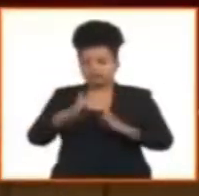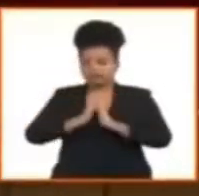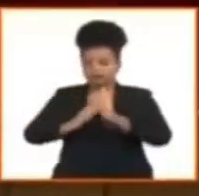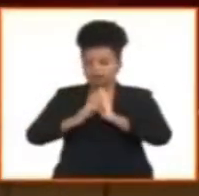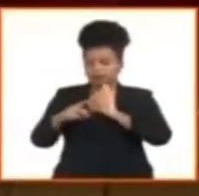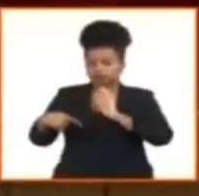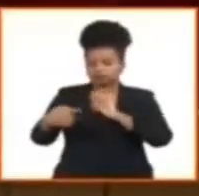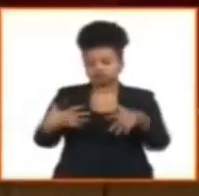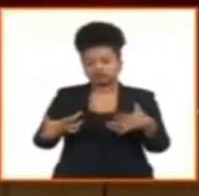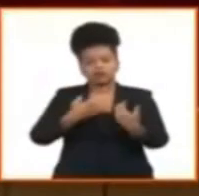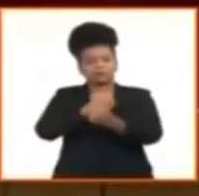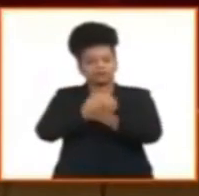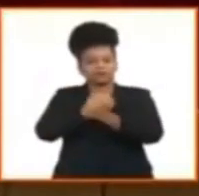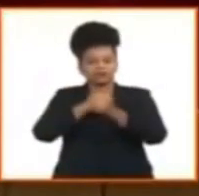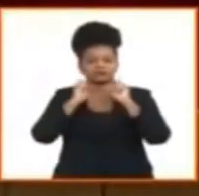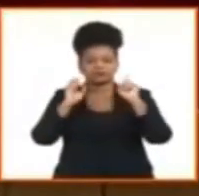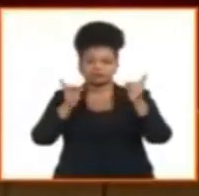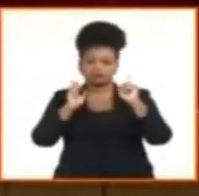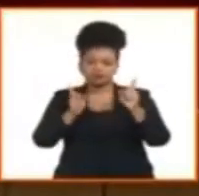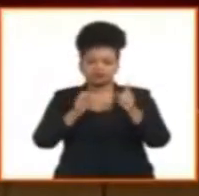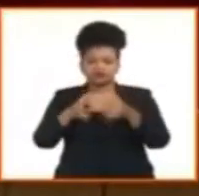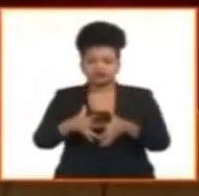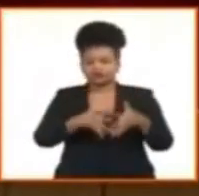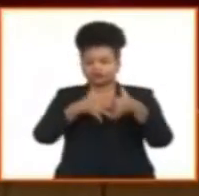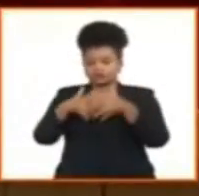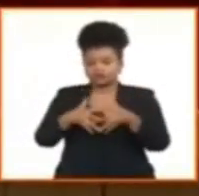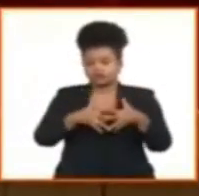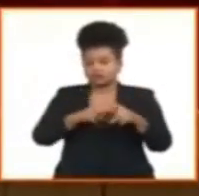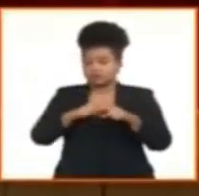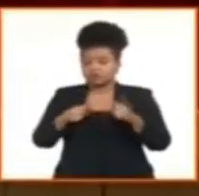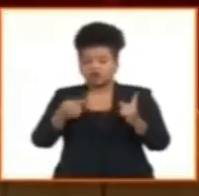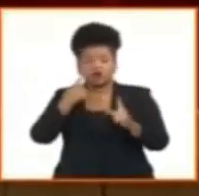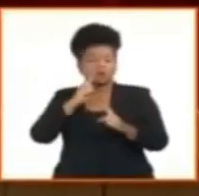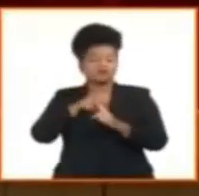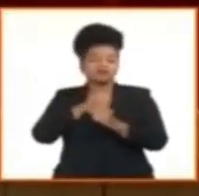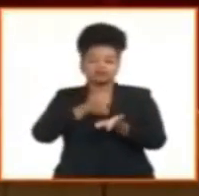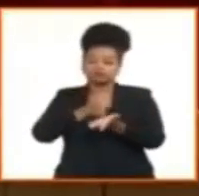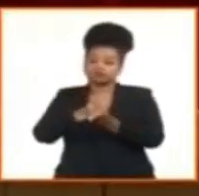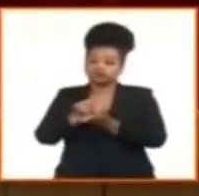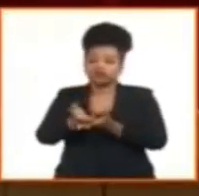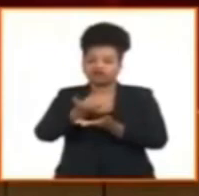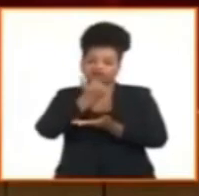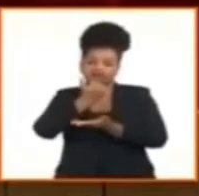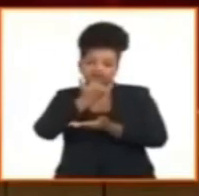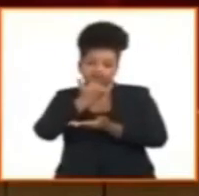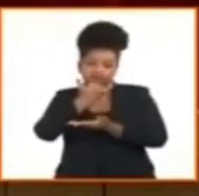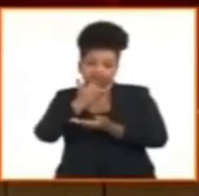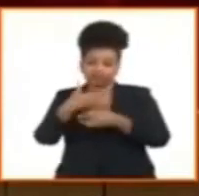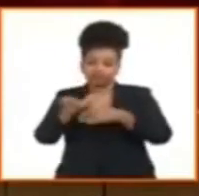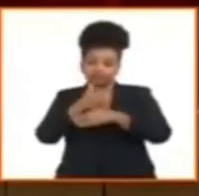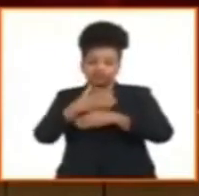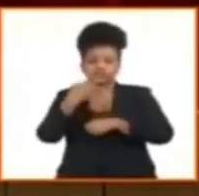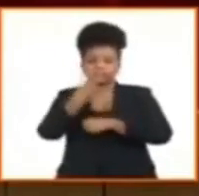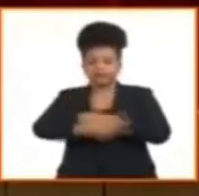peligroso curso de la política imperial por sostener a toda costa su cuestionada hegemonía mundial y que ha desembocado en un escenario de